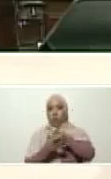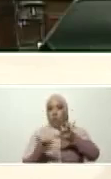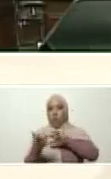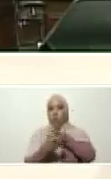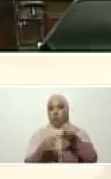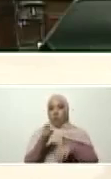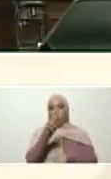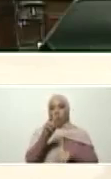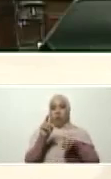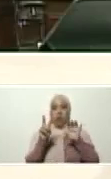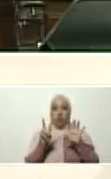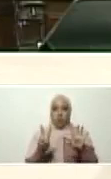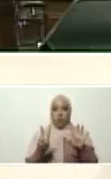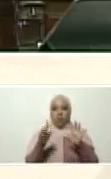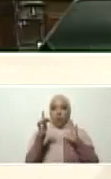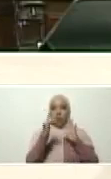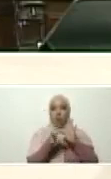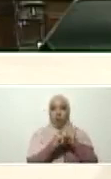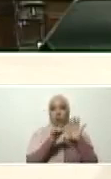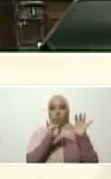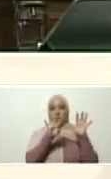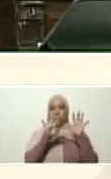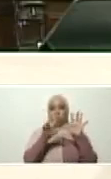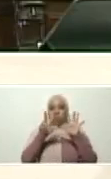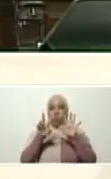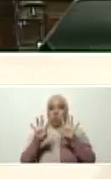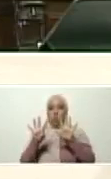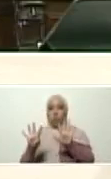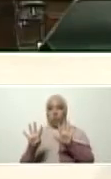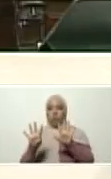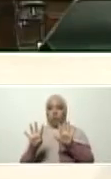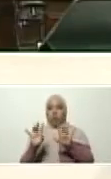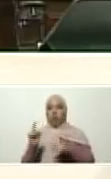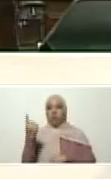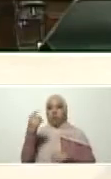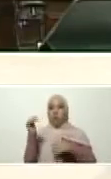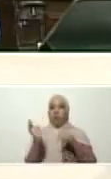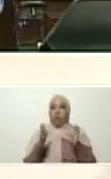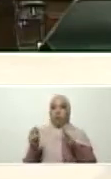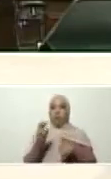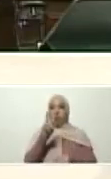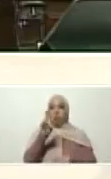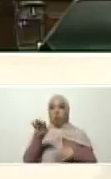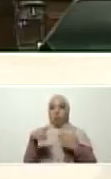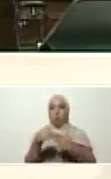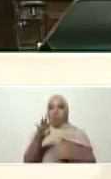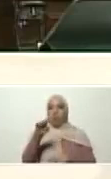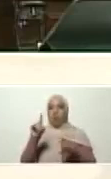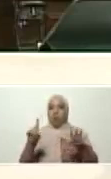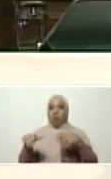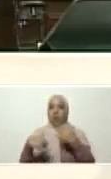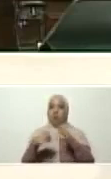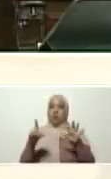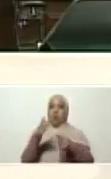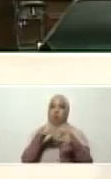27 de febrero del 89, 27, 28 de febrero, 1 de marzo, 2, 3, 4, duró como hasta el 6.